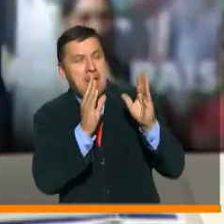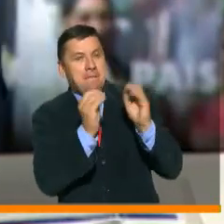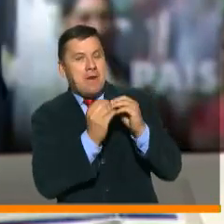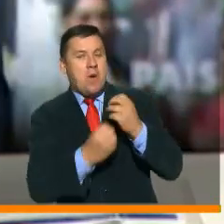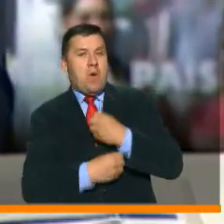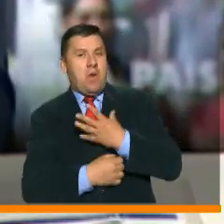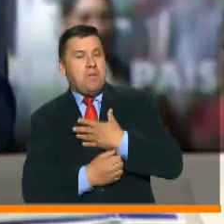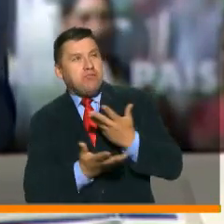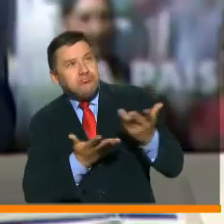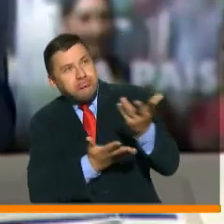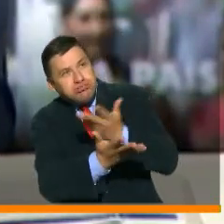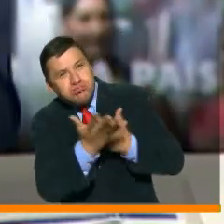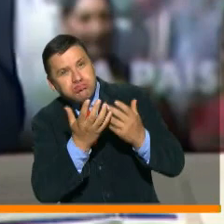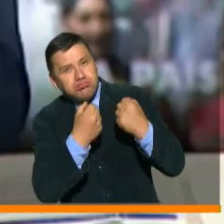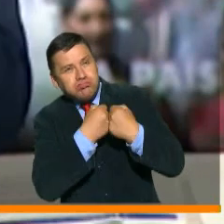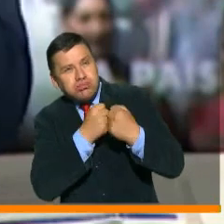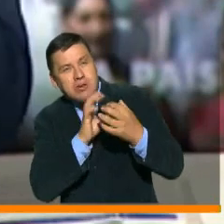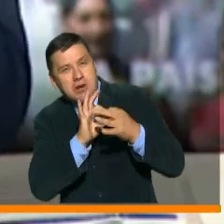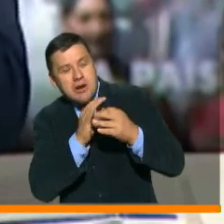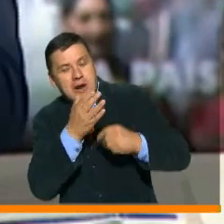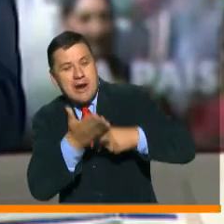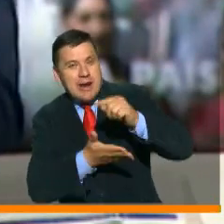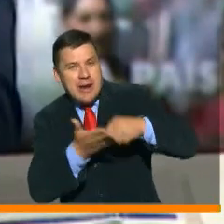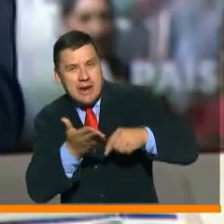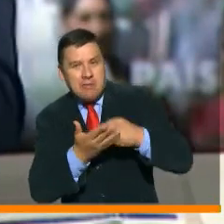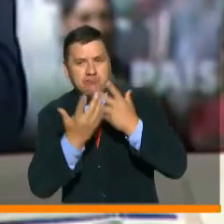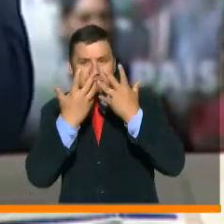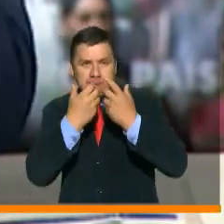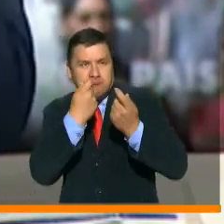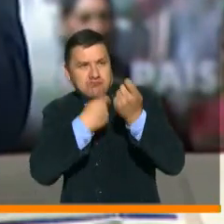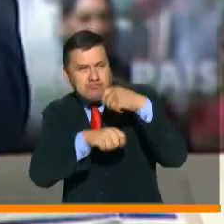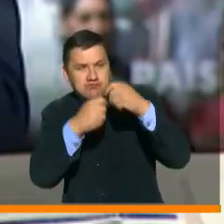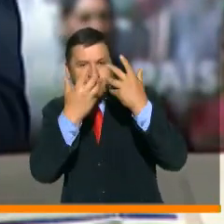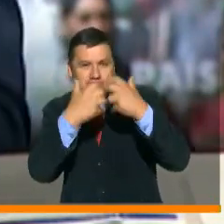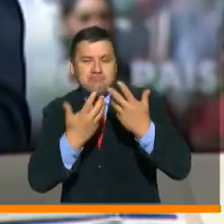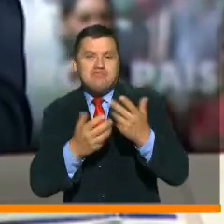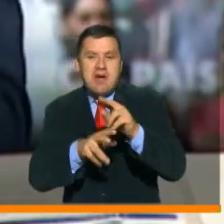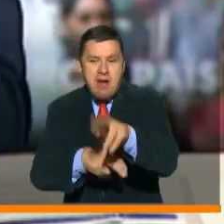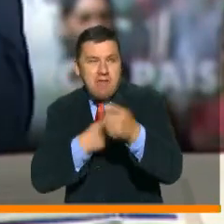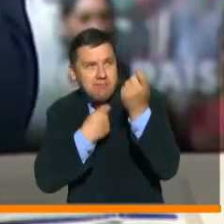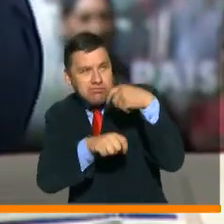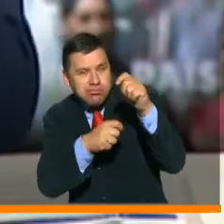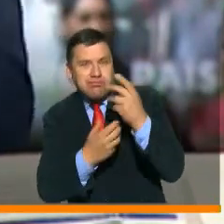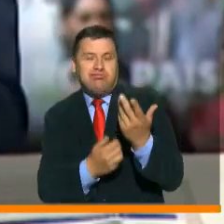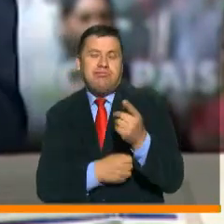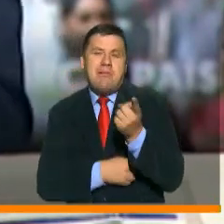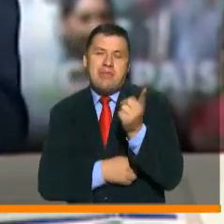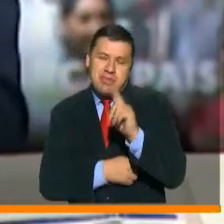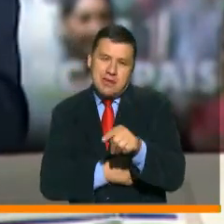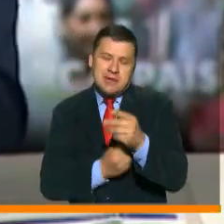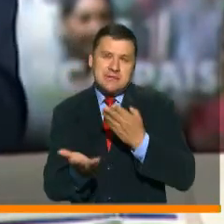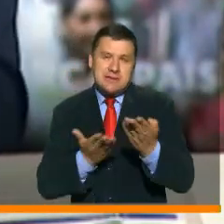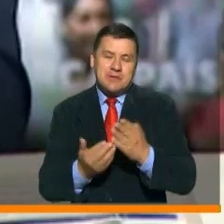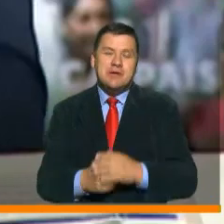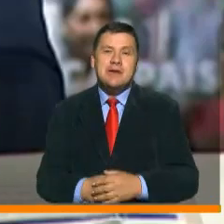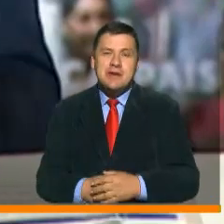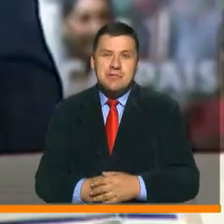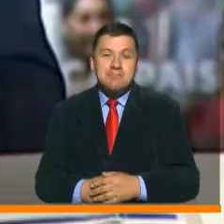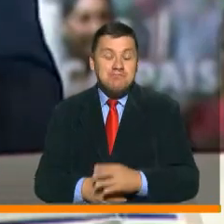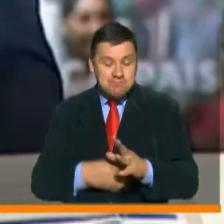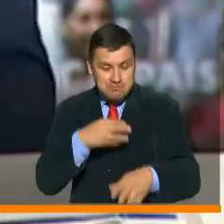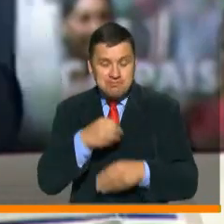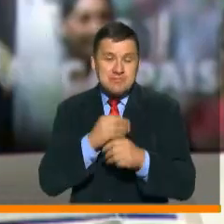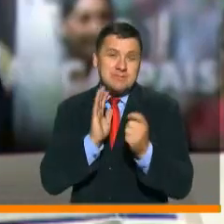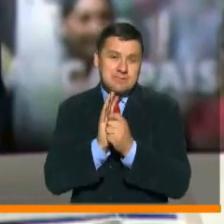oportunidades oportunidades que se ven en los productos industriales en los productos agropecuarios pero también en servicios y